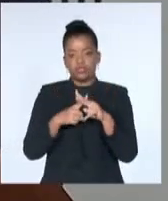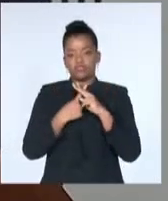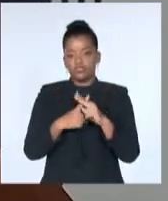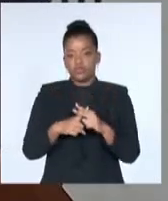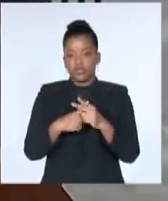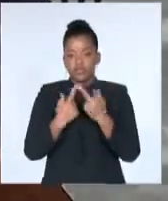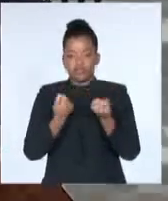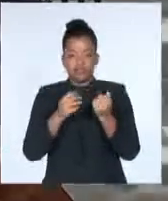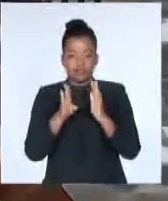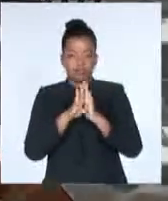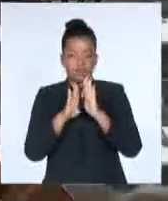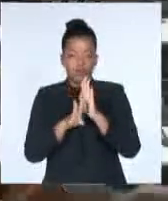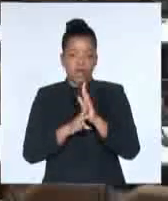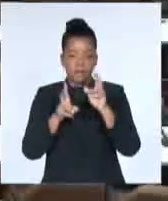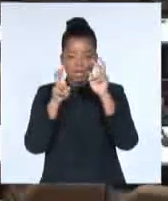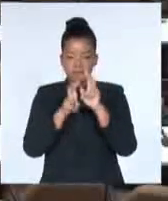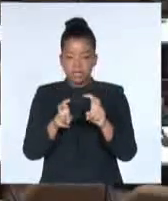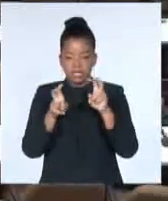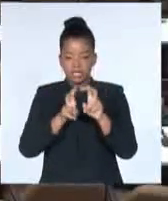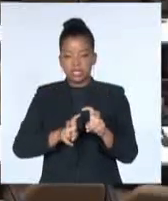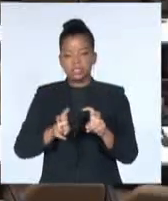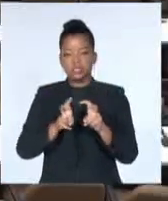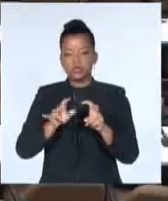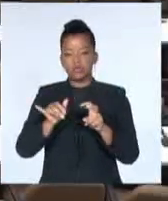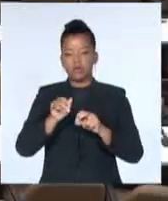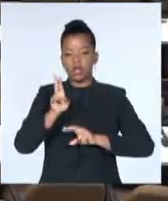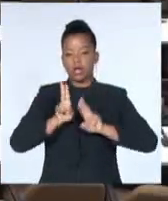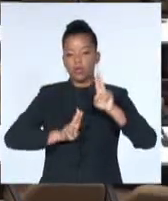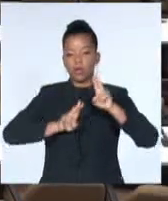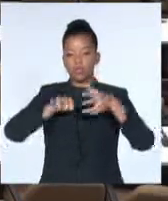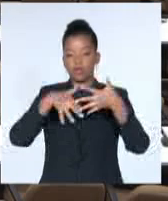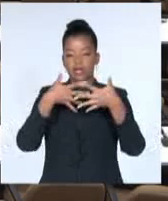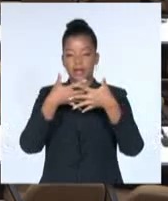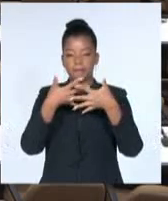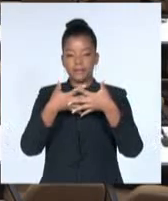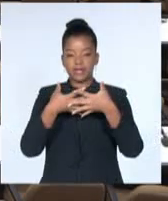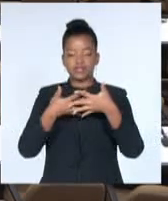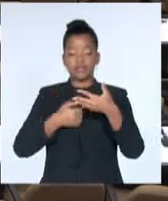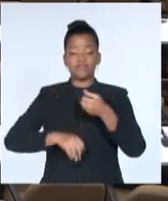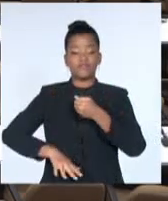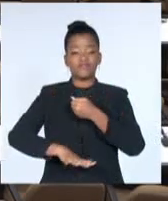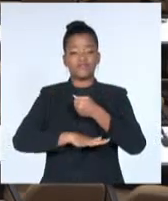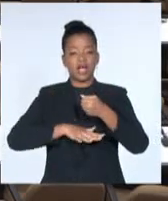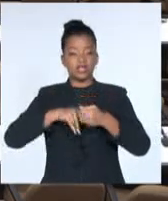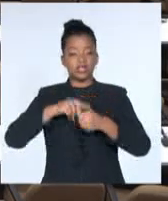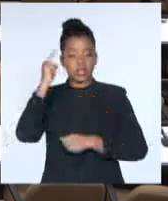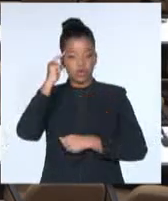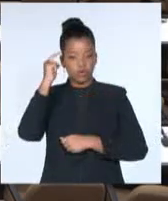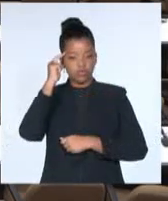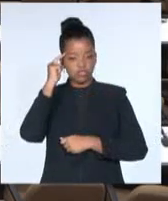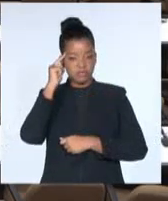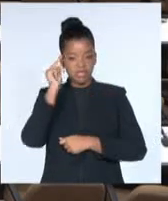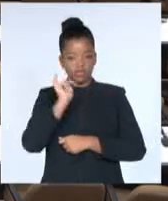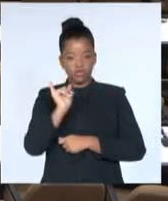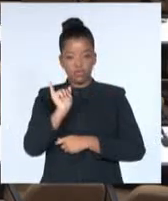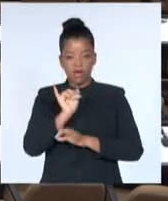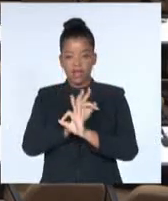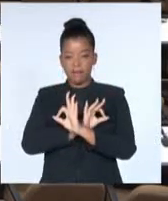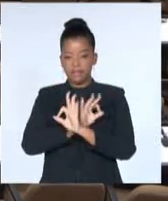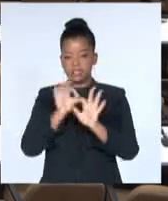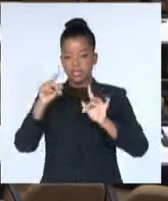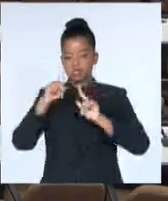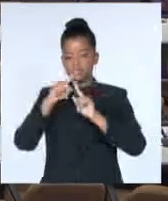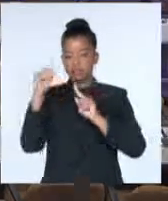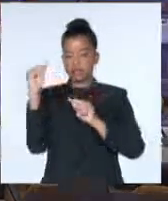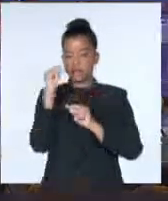de investigación y formando un consorcio de empresas basadas en el conocimiento y especializadas en tecnologías